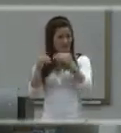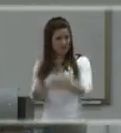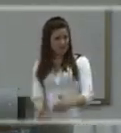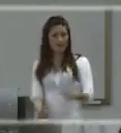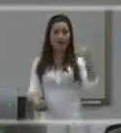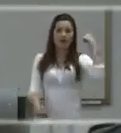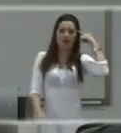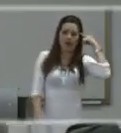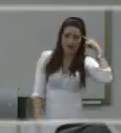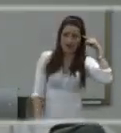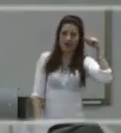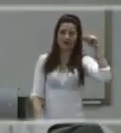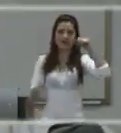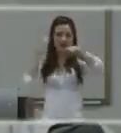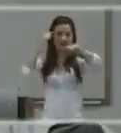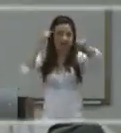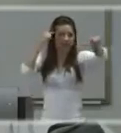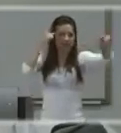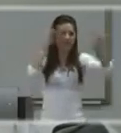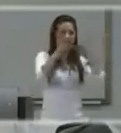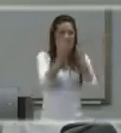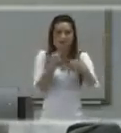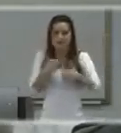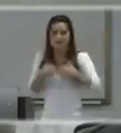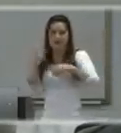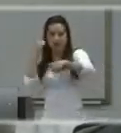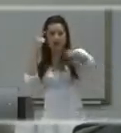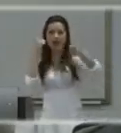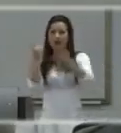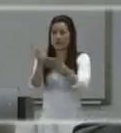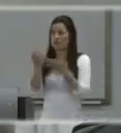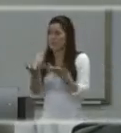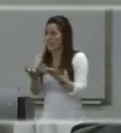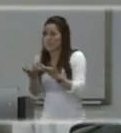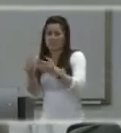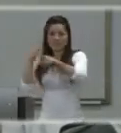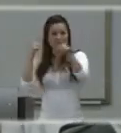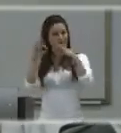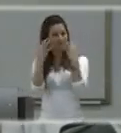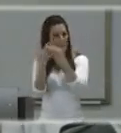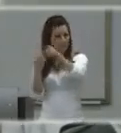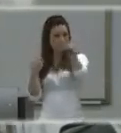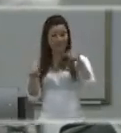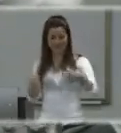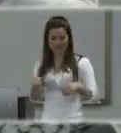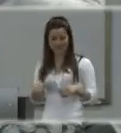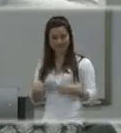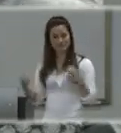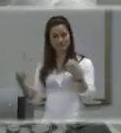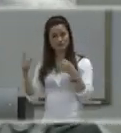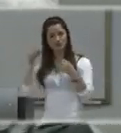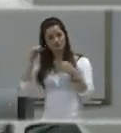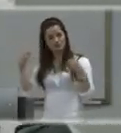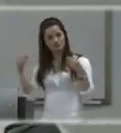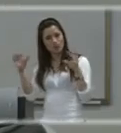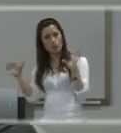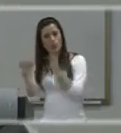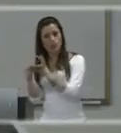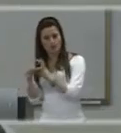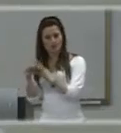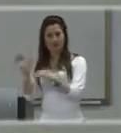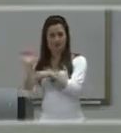muchos mitos, las familias tienen mucho miedo, no saben dónde buscar ayuda. Por eso fue que la alianza con Profamilia fue tan importante, porque Profamilia es un